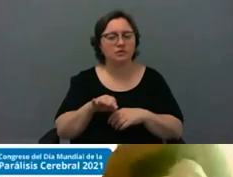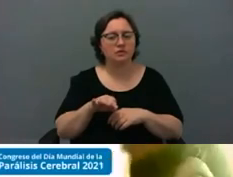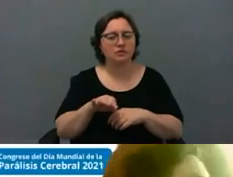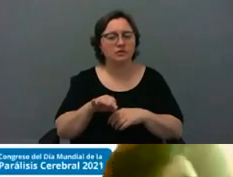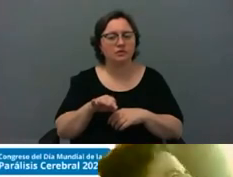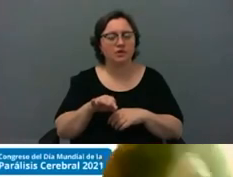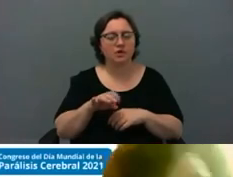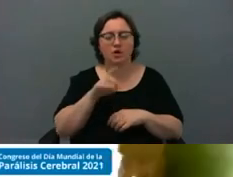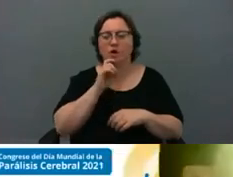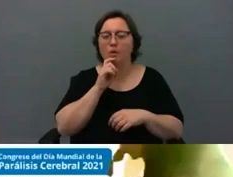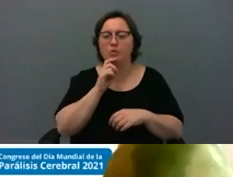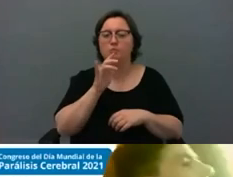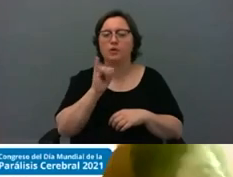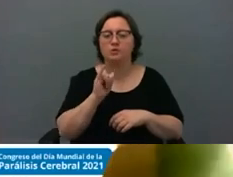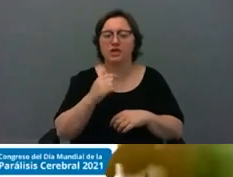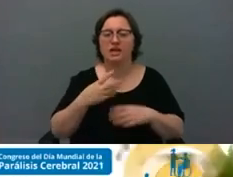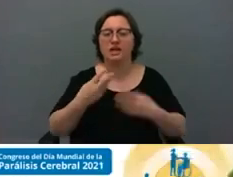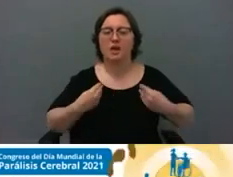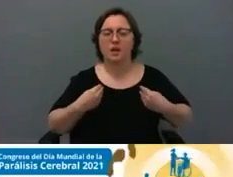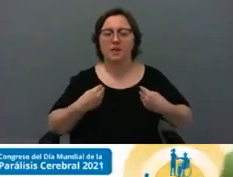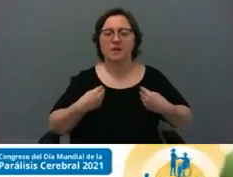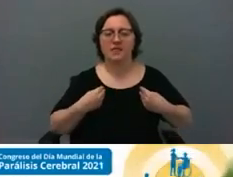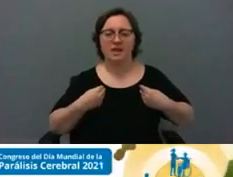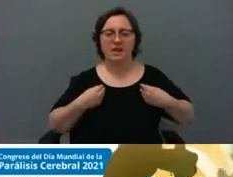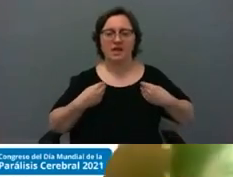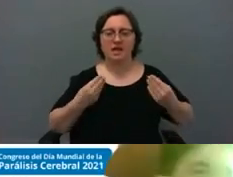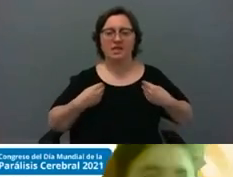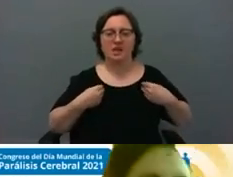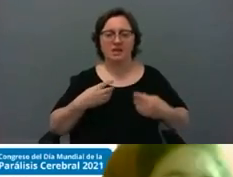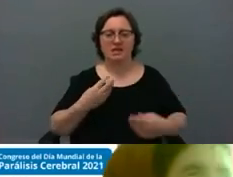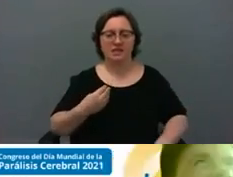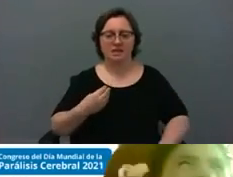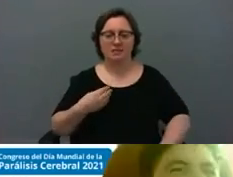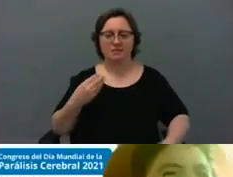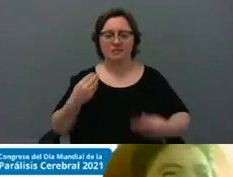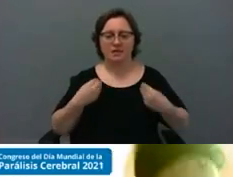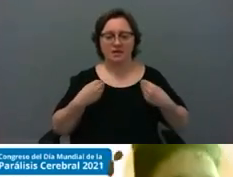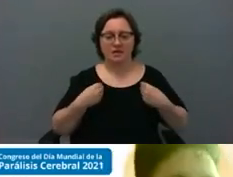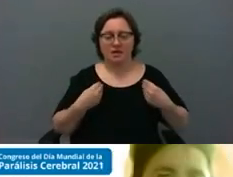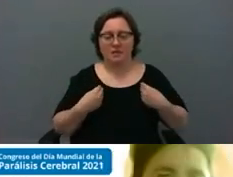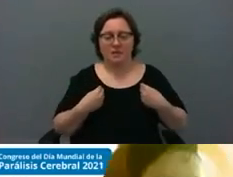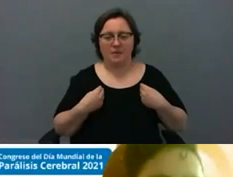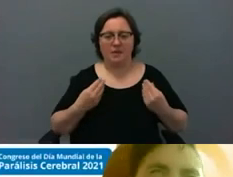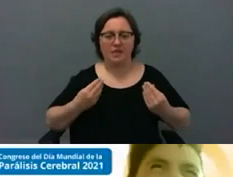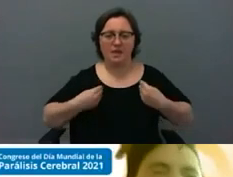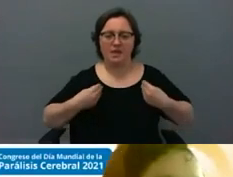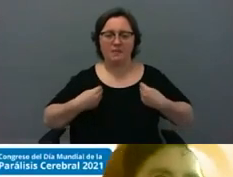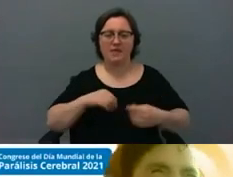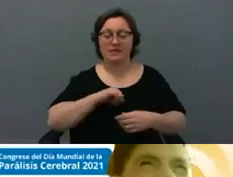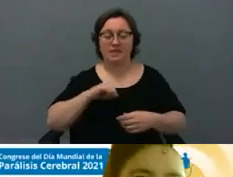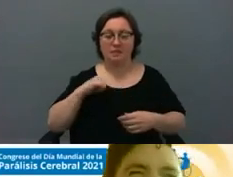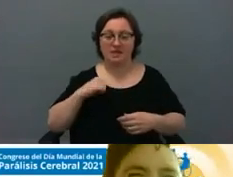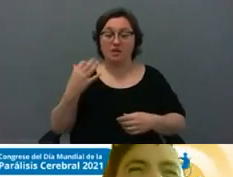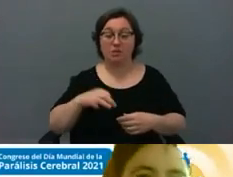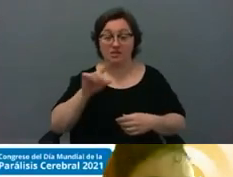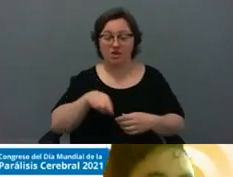permite. Vale, ¿cómo pillo? Hay una palabra que me falla. ¿Cómo podemos hacer? ¿Cómo yo puedo hacer una vida independiente? Me